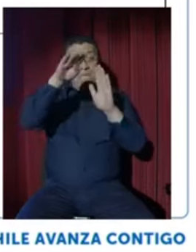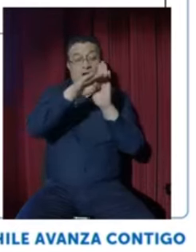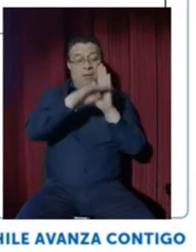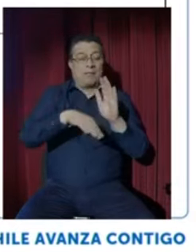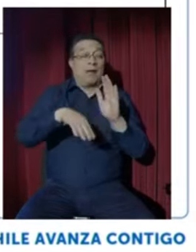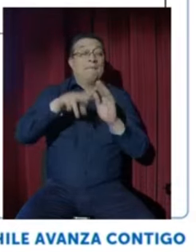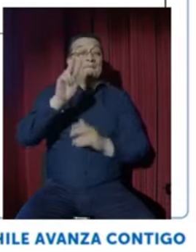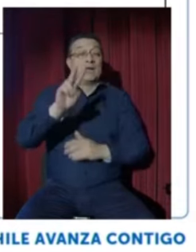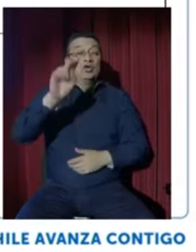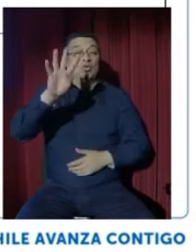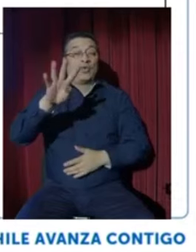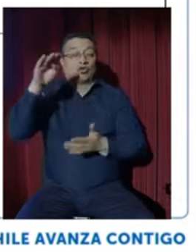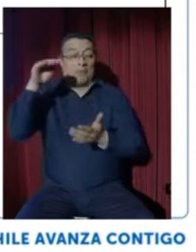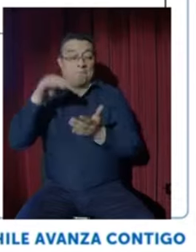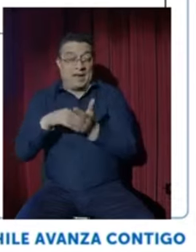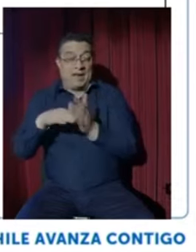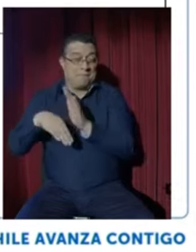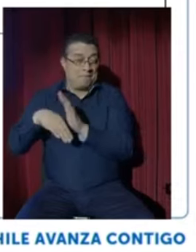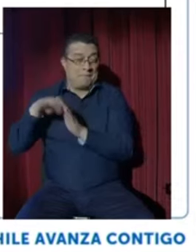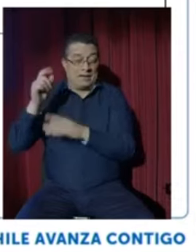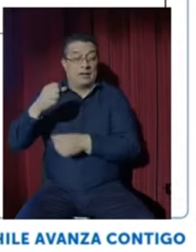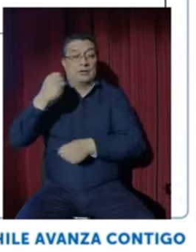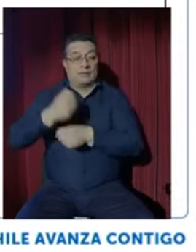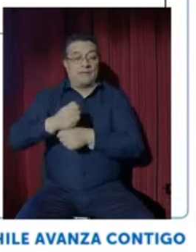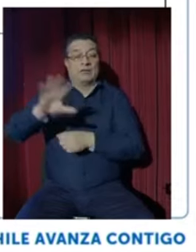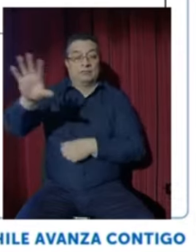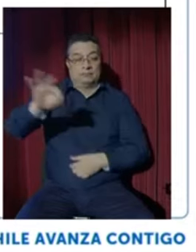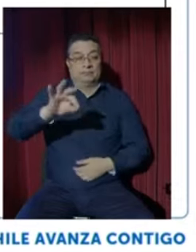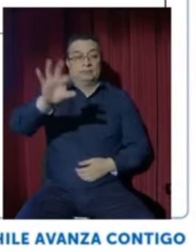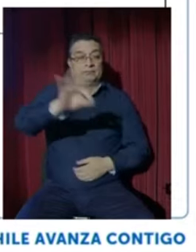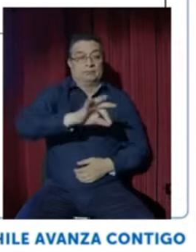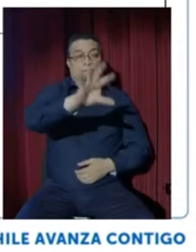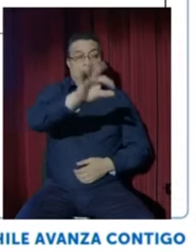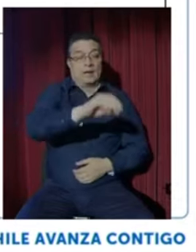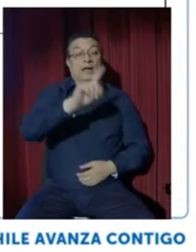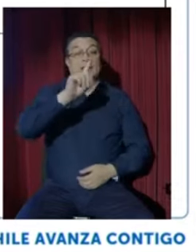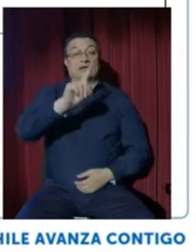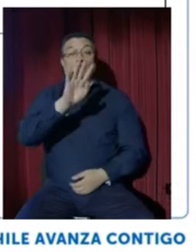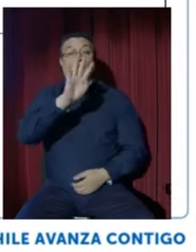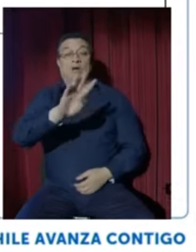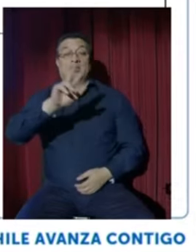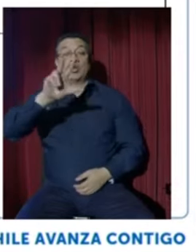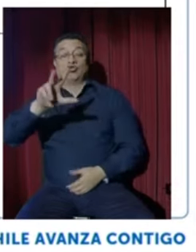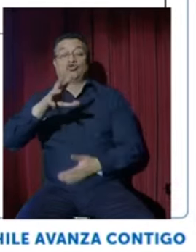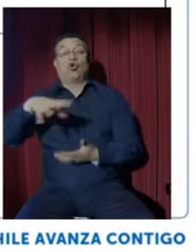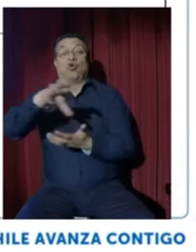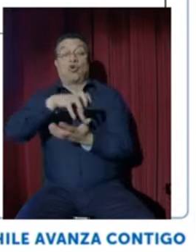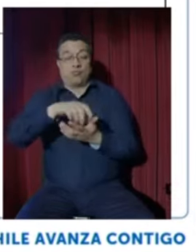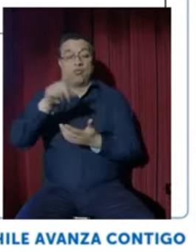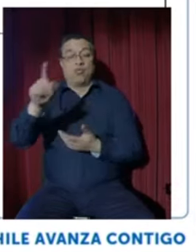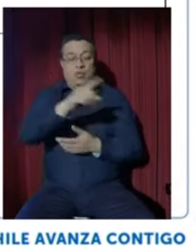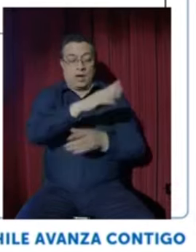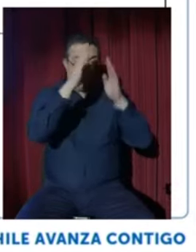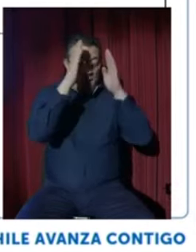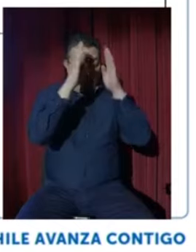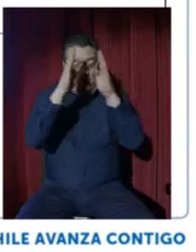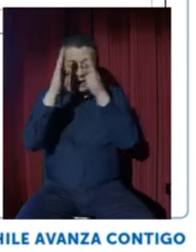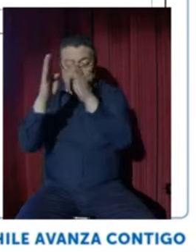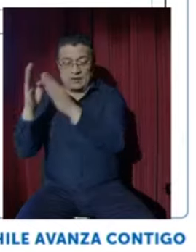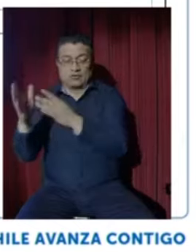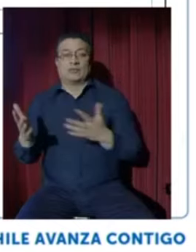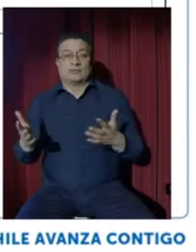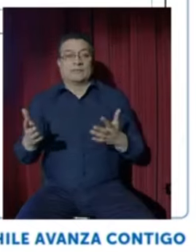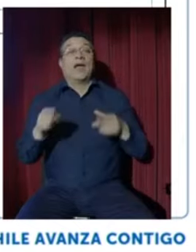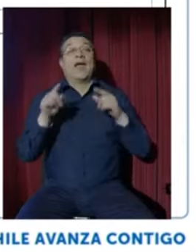24000 este puestos de trabajo Y 148 comunas fueron atendidas Por